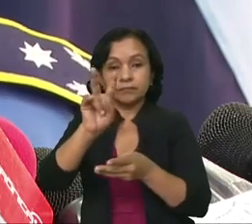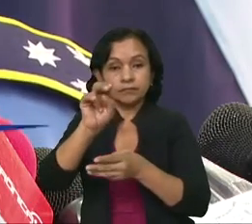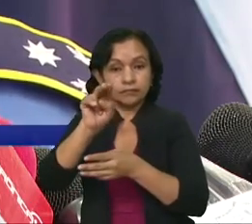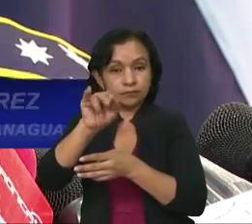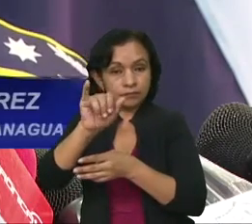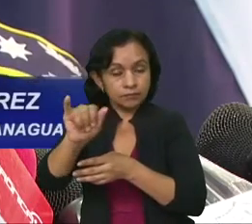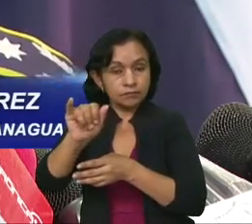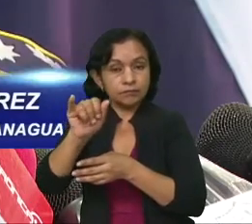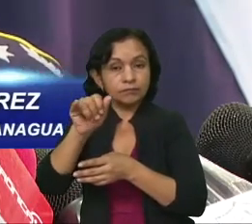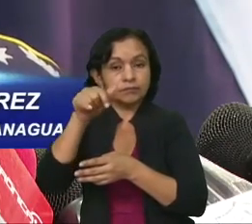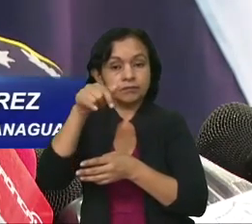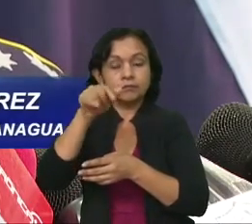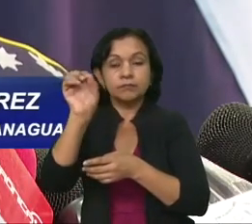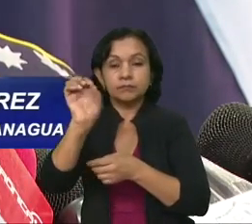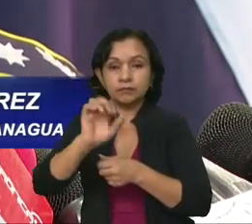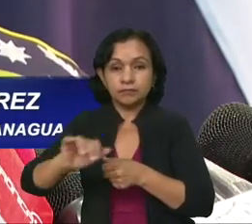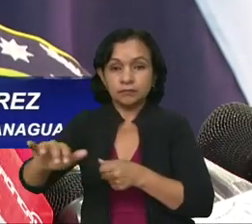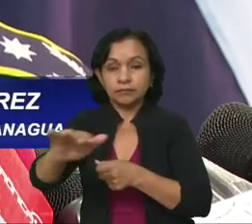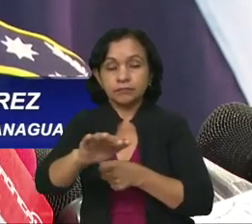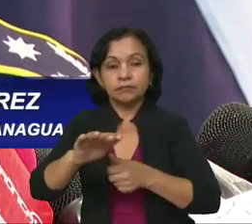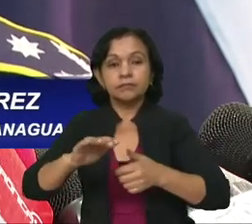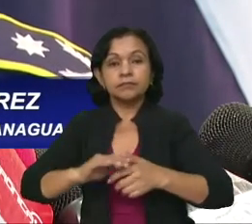Centeno en el departamento de Estelí.